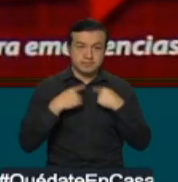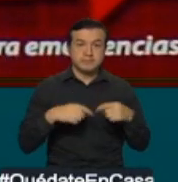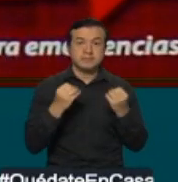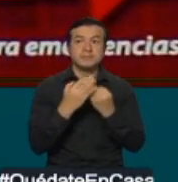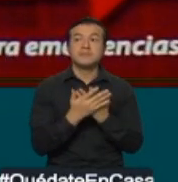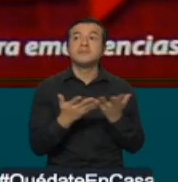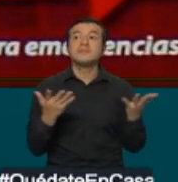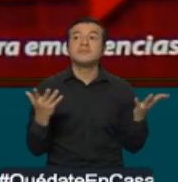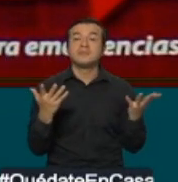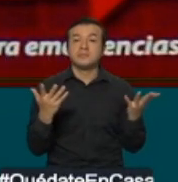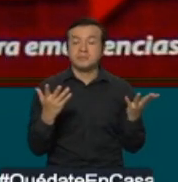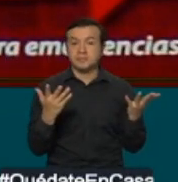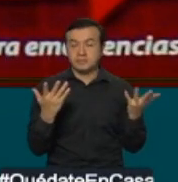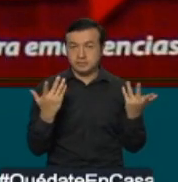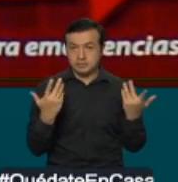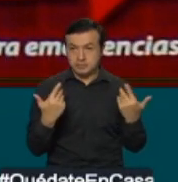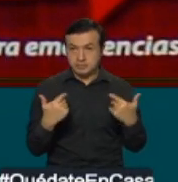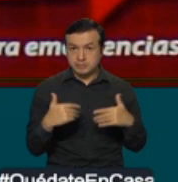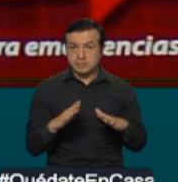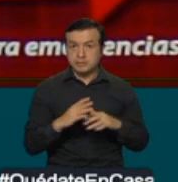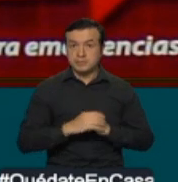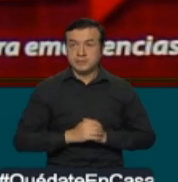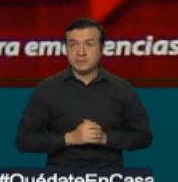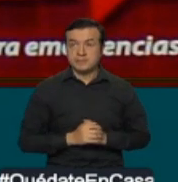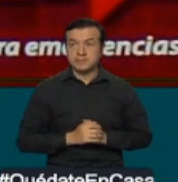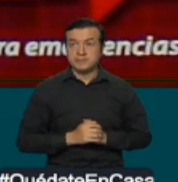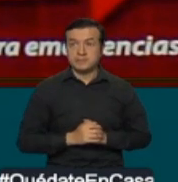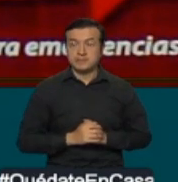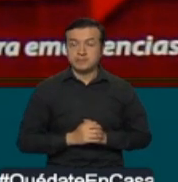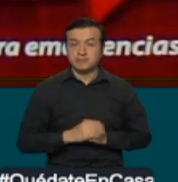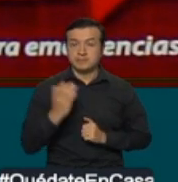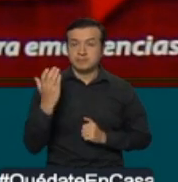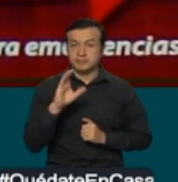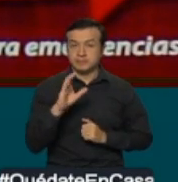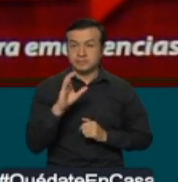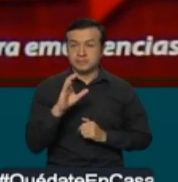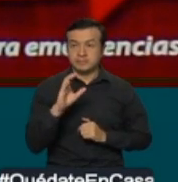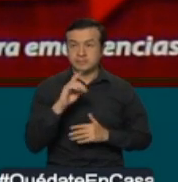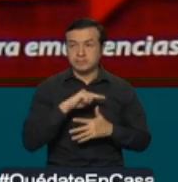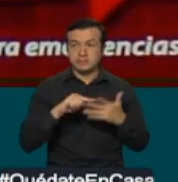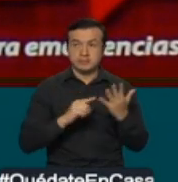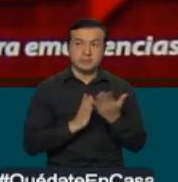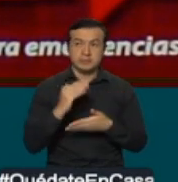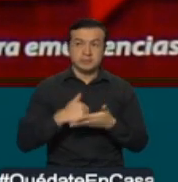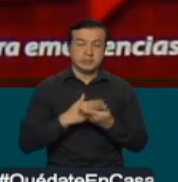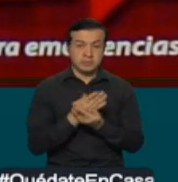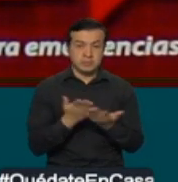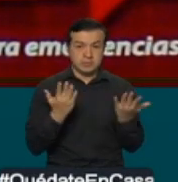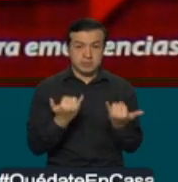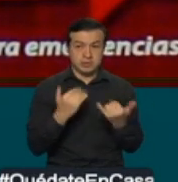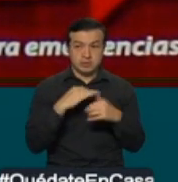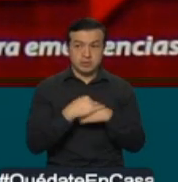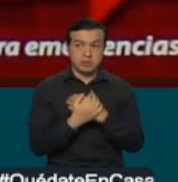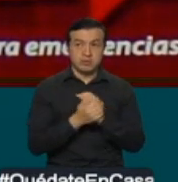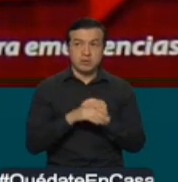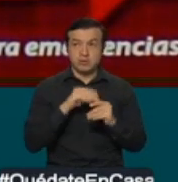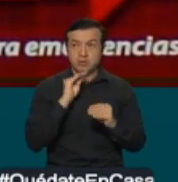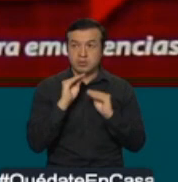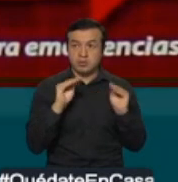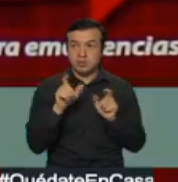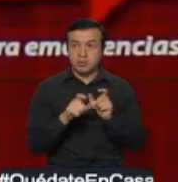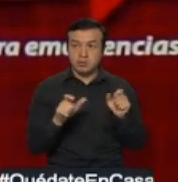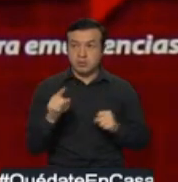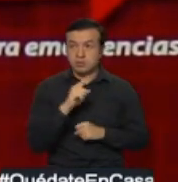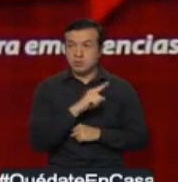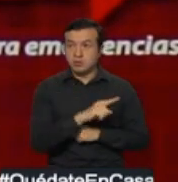son publicados a través de las redes sociales, así que pueden tener este acceso. Aprovecho para invitarles a revisar